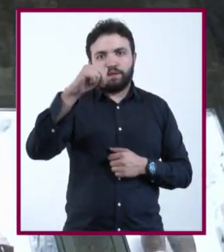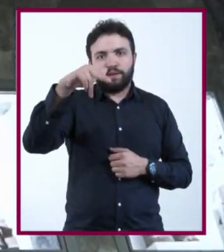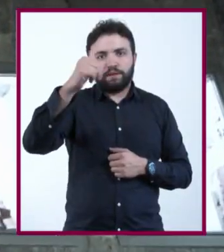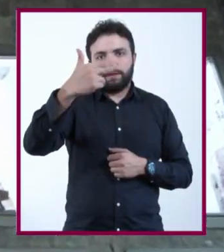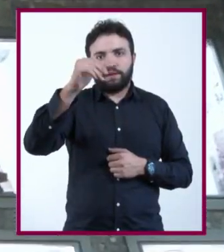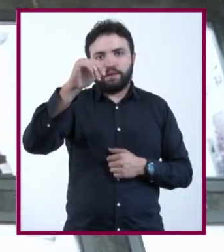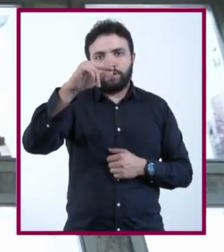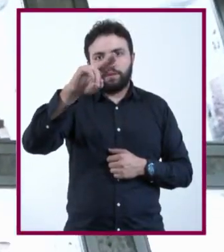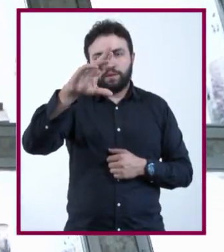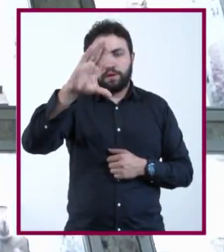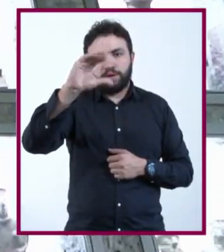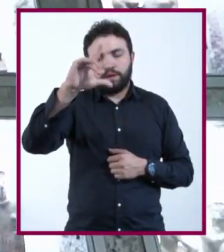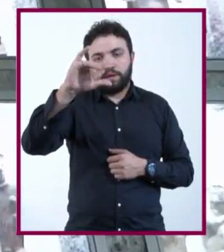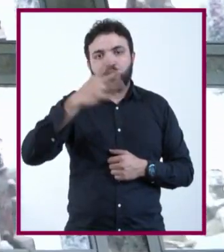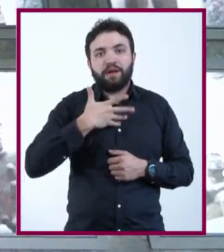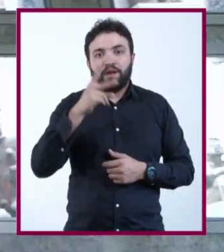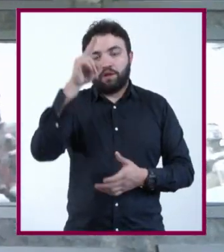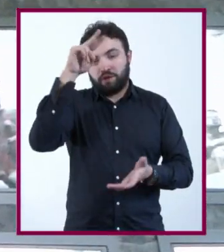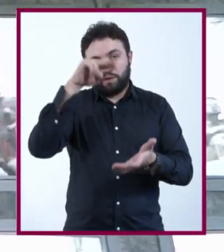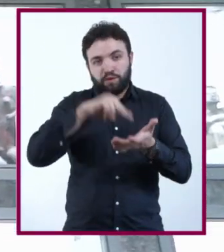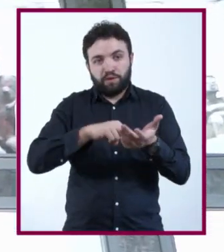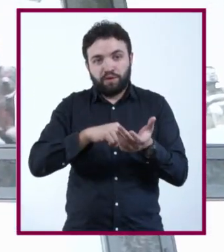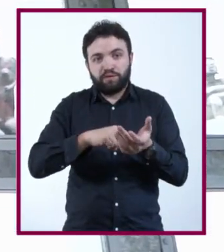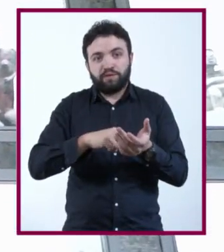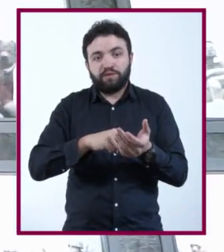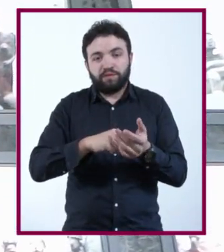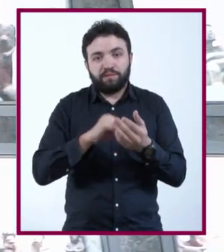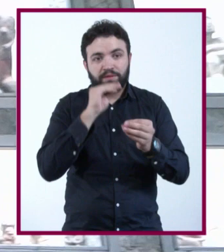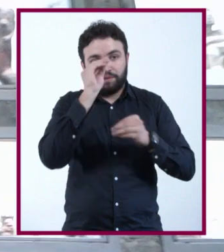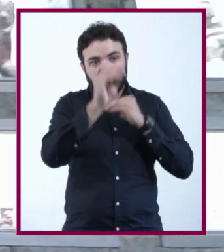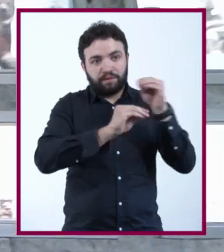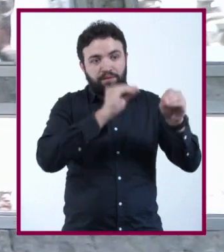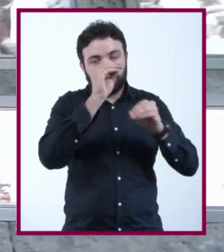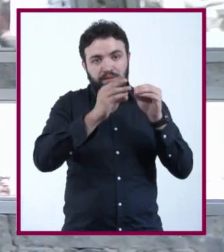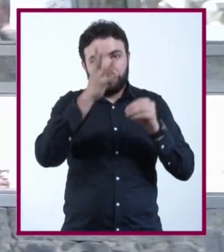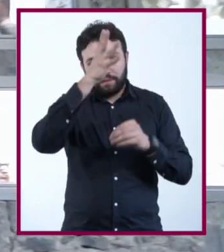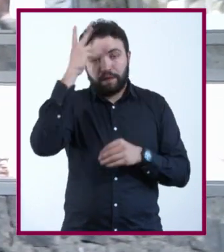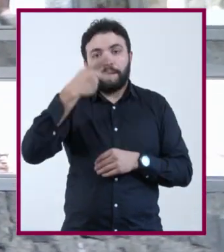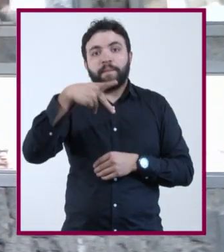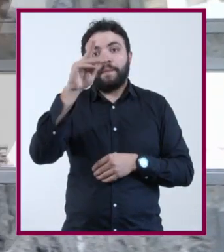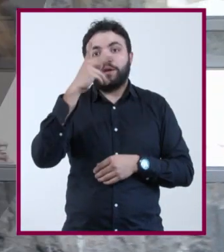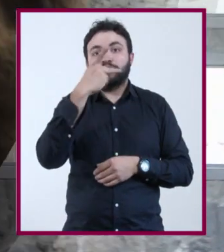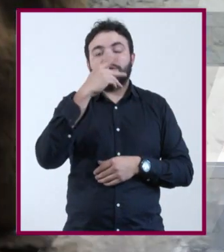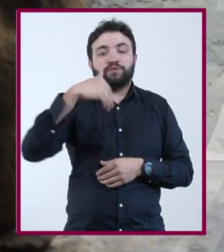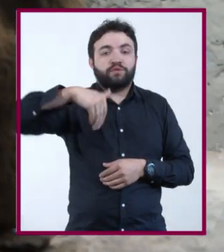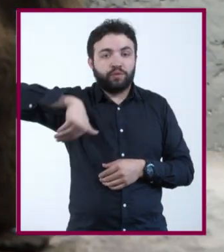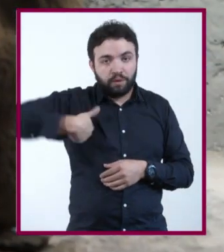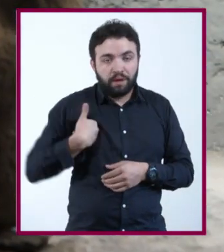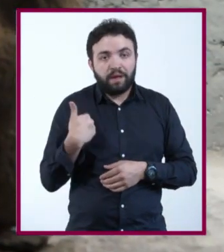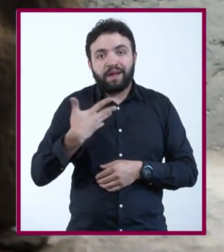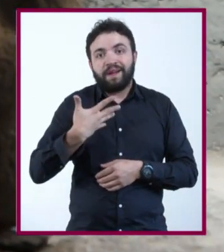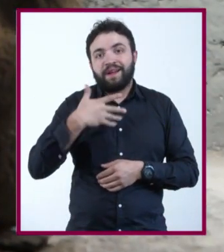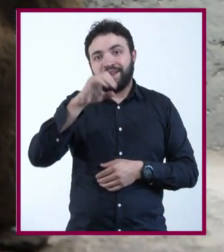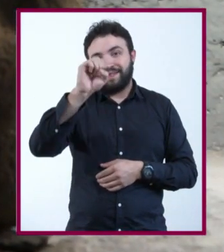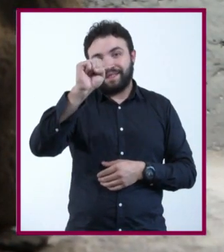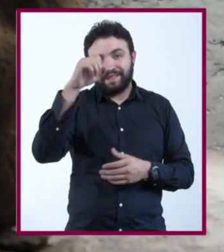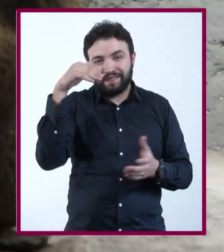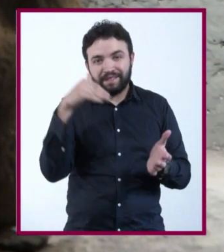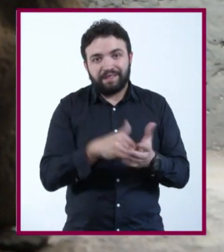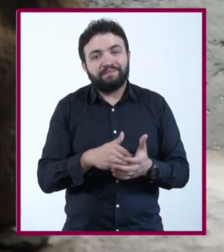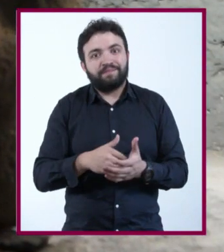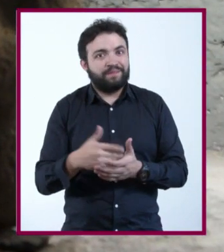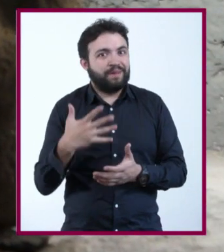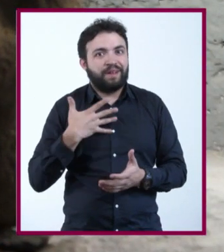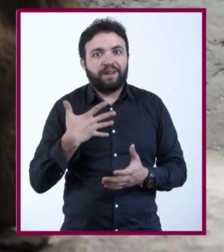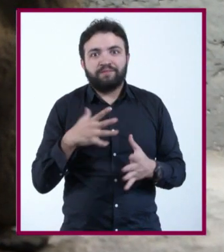En el Anahuacalli tenemos 2,000 piezas prehispánicas. Sin embargo, nuestra colección es de 60,000. Entonces,